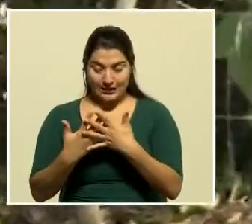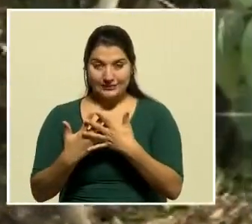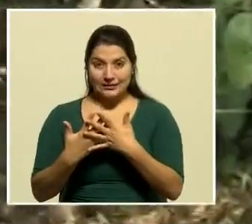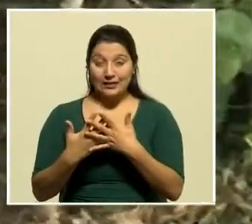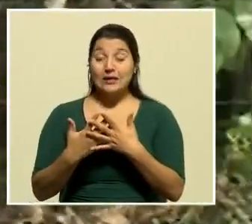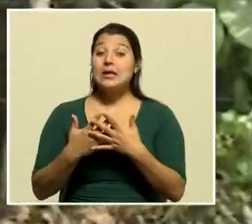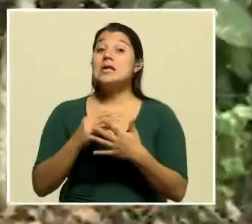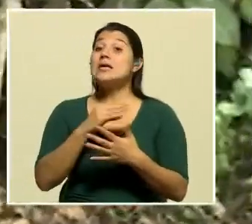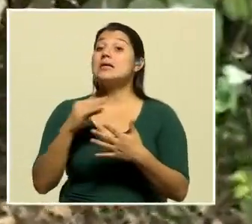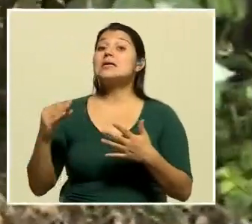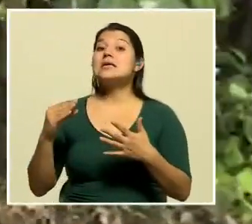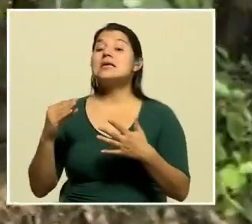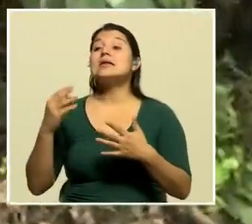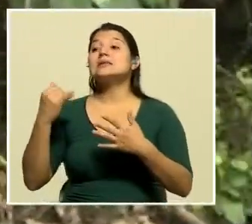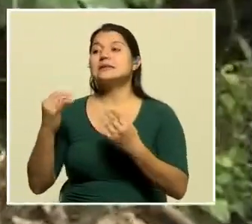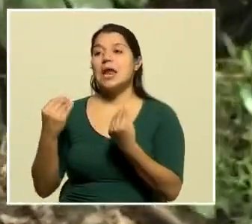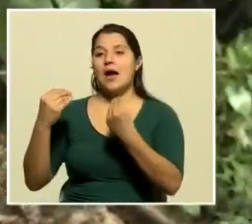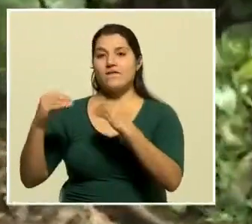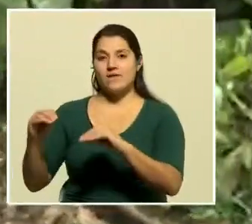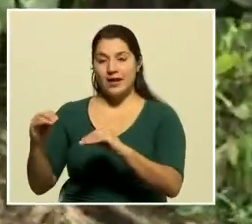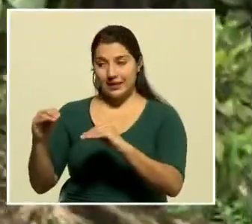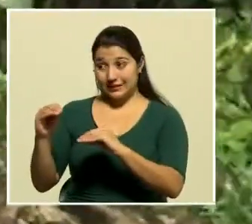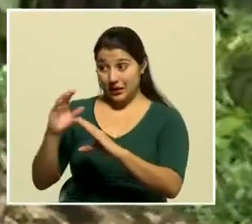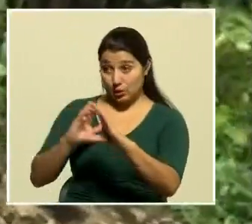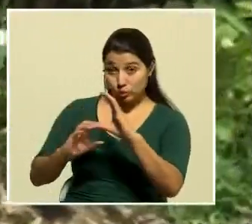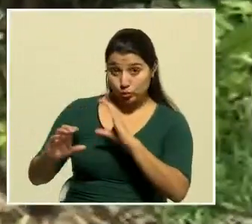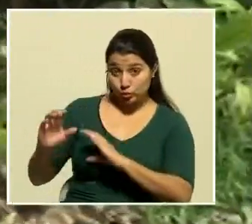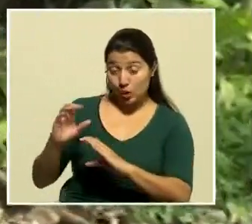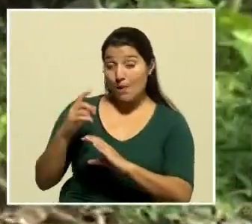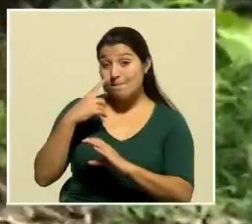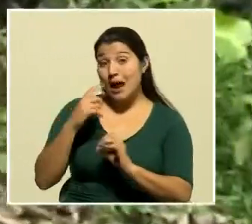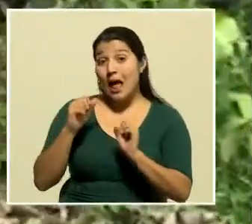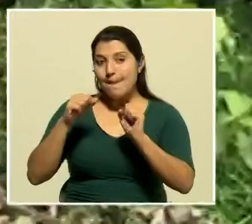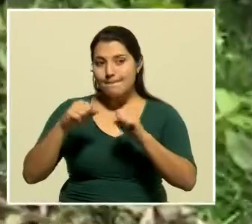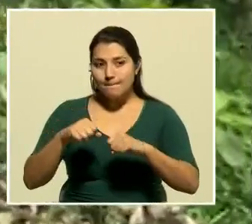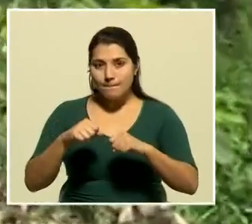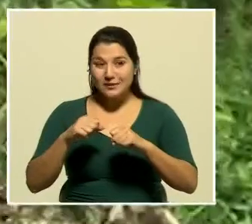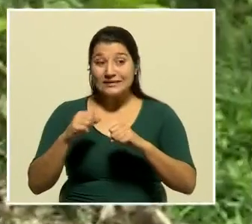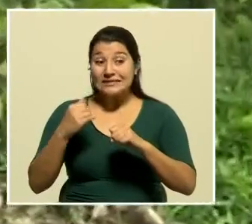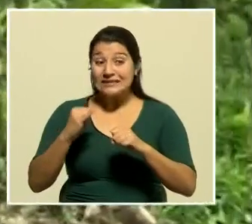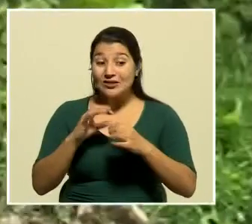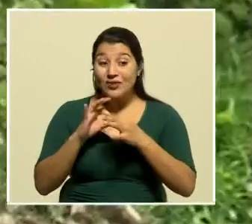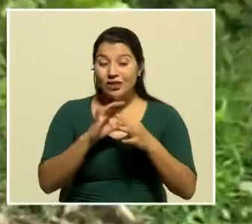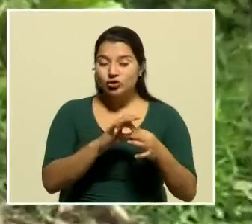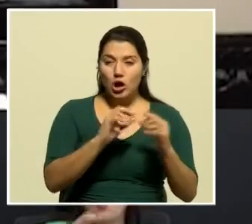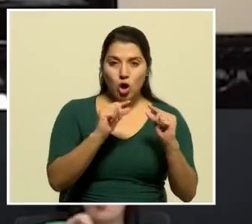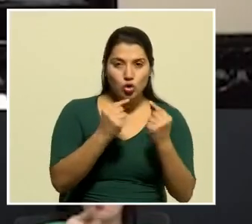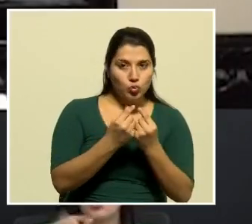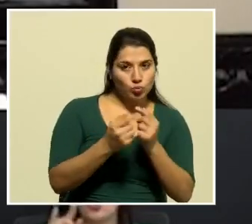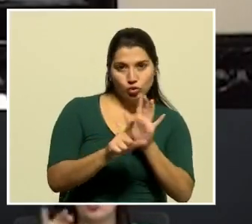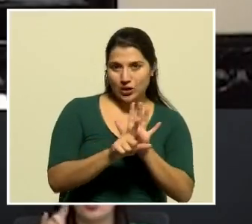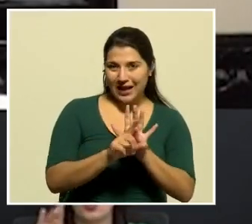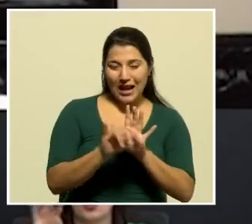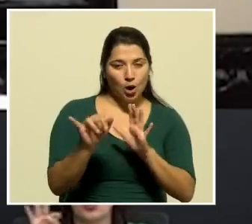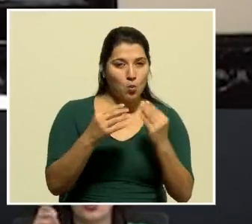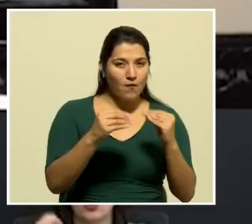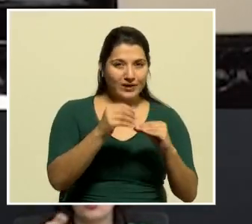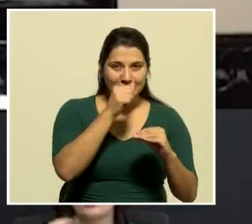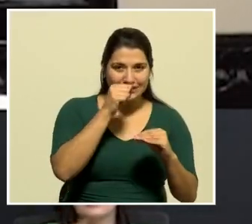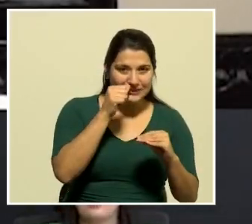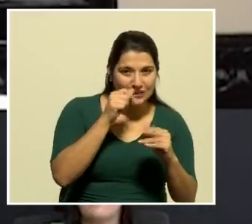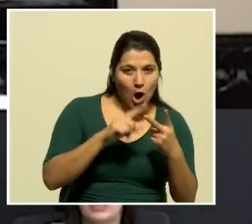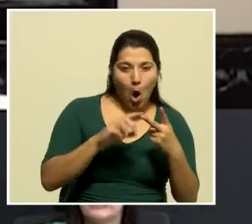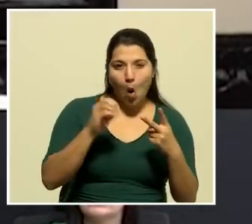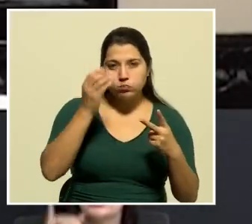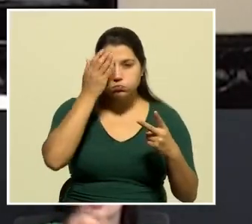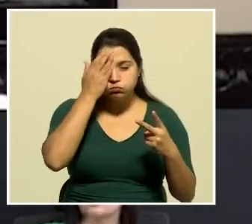venta, suministro o comercialización sea con fines de actividades de narcotráfico o piratería. Y esto no solamente